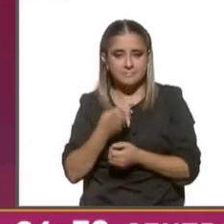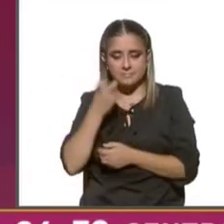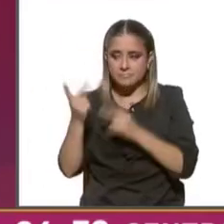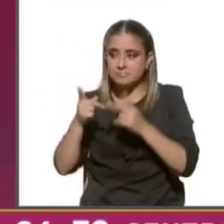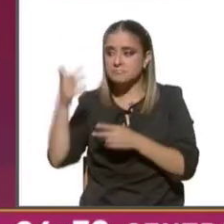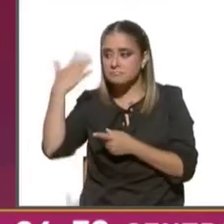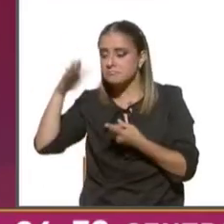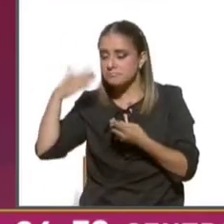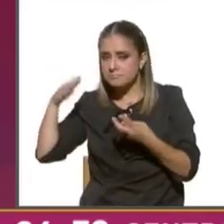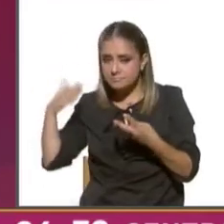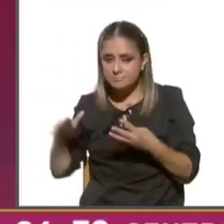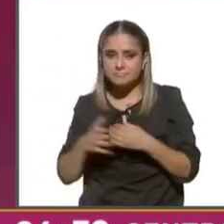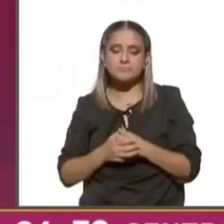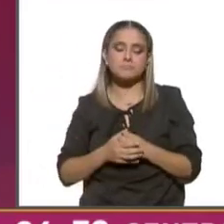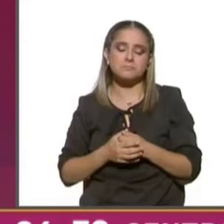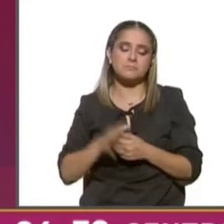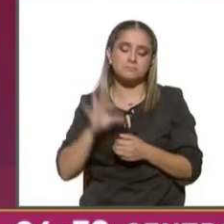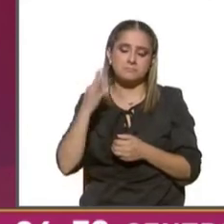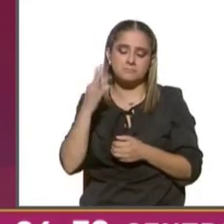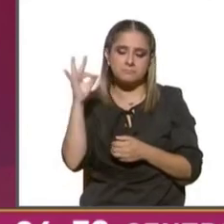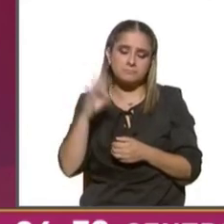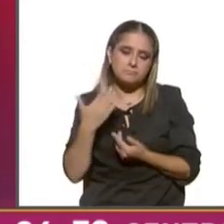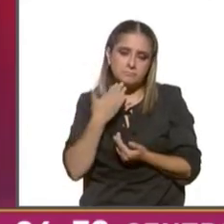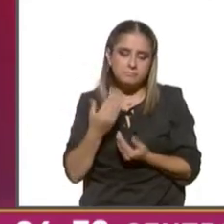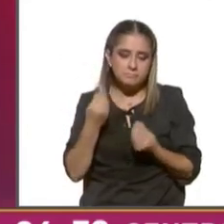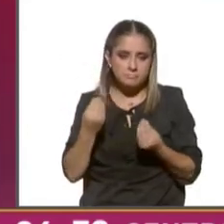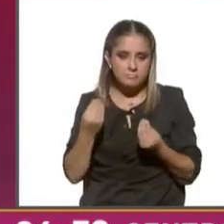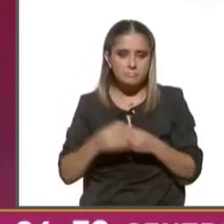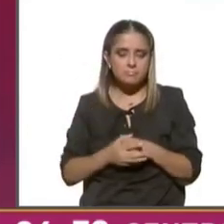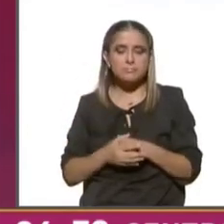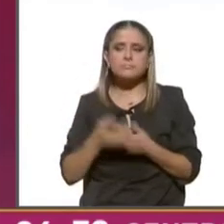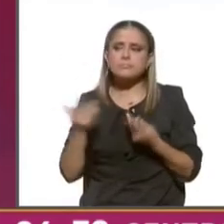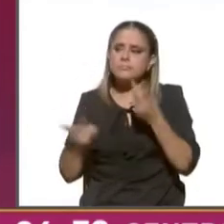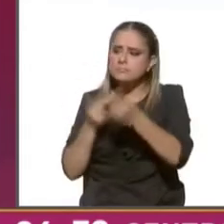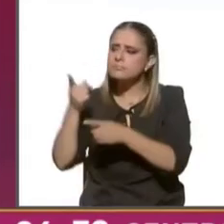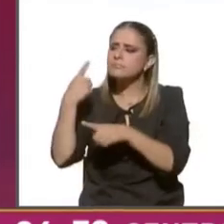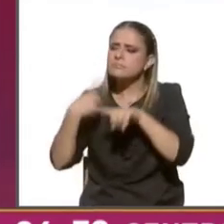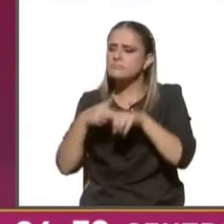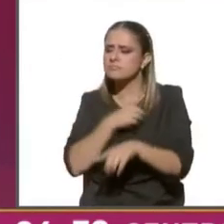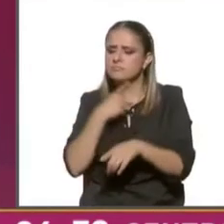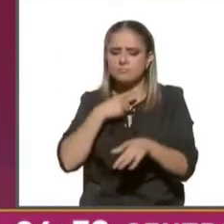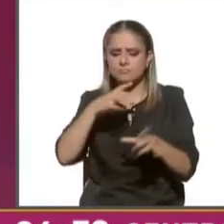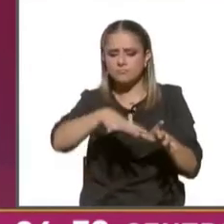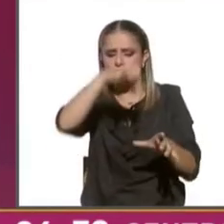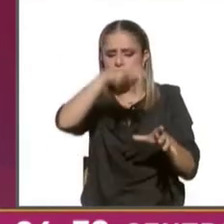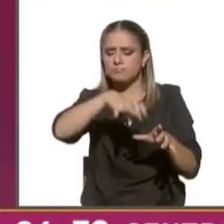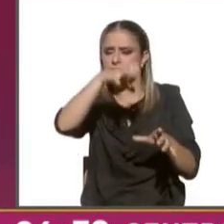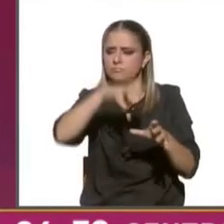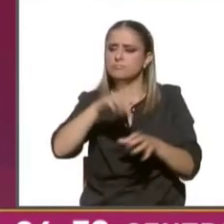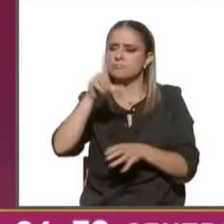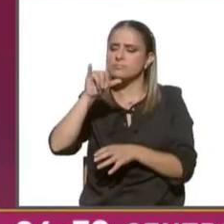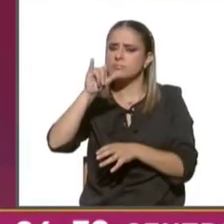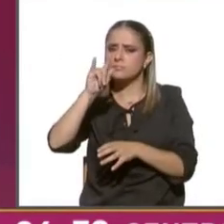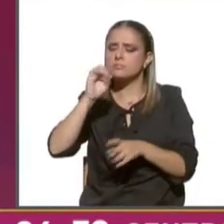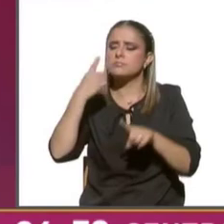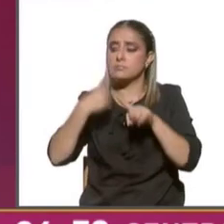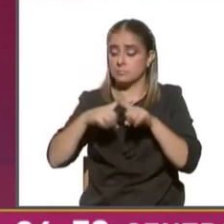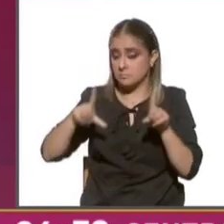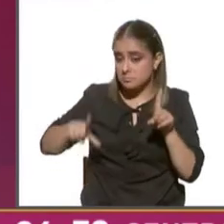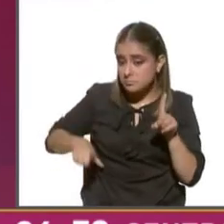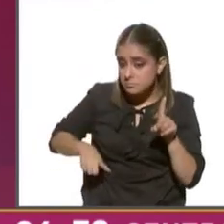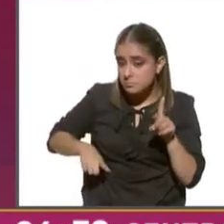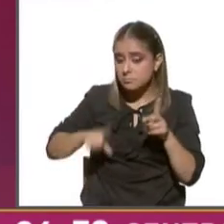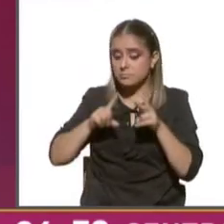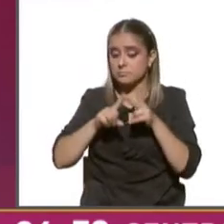Luego preguntamos, en su opinión, ¿quién debería explotar el litio en términos generales? ¿El gobierno, las